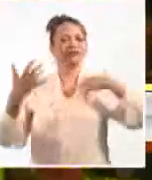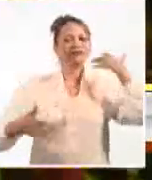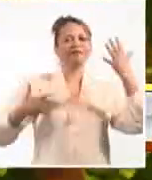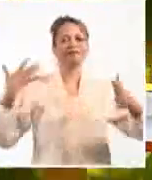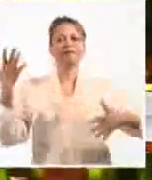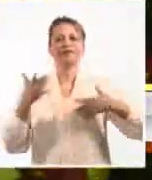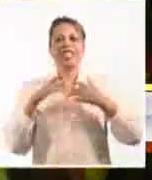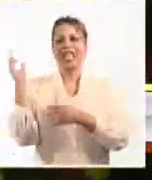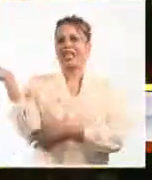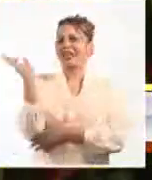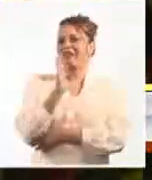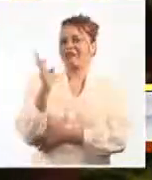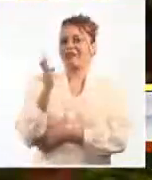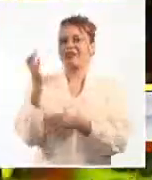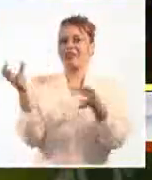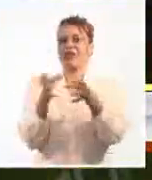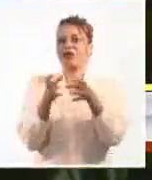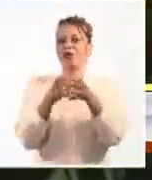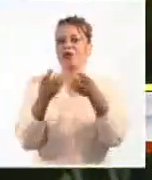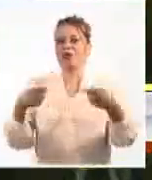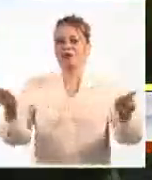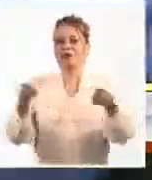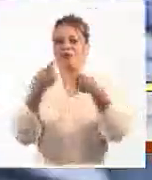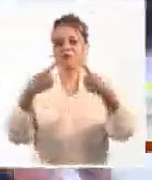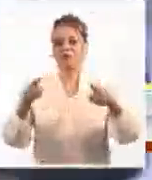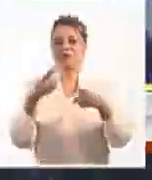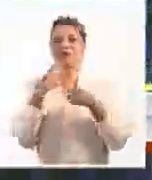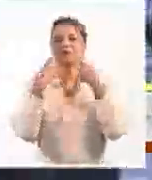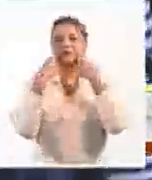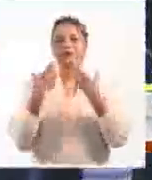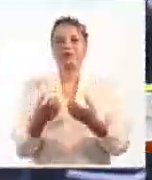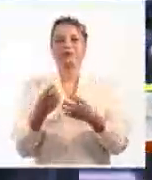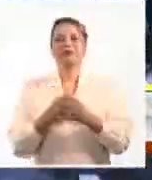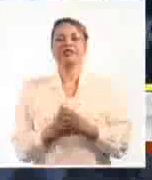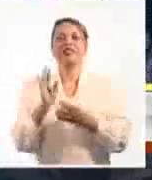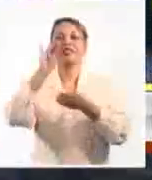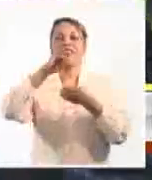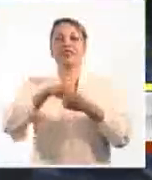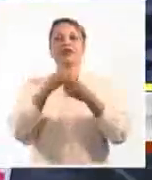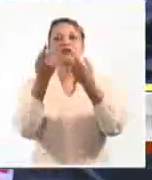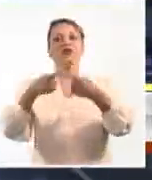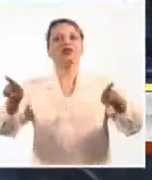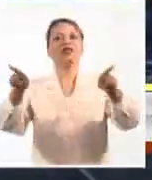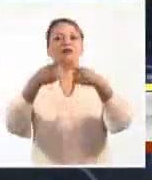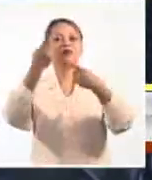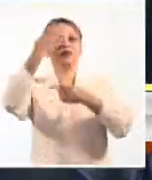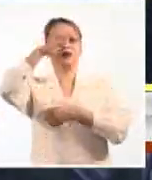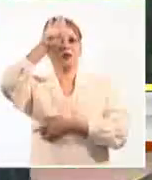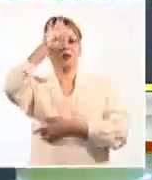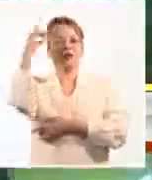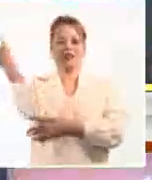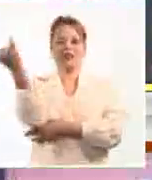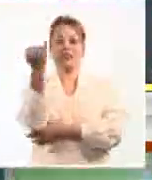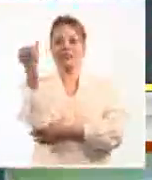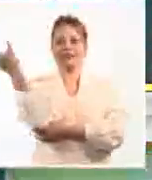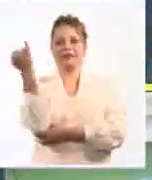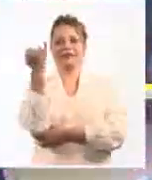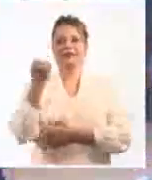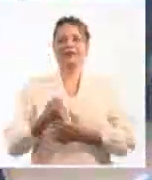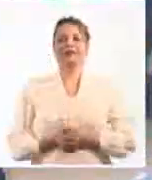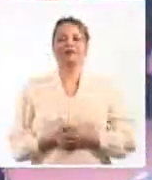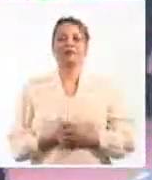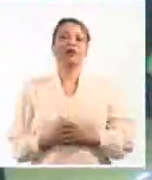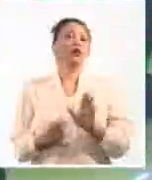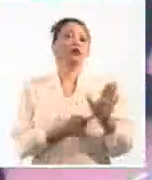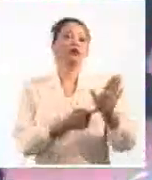orquesta popular que ocupa un lugar destacado y de referencia dentro del ámbito musical cubano e internacional. Son dos presentaciones que